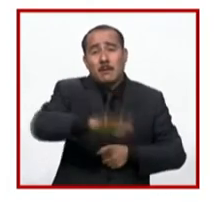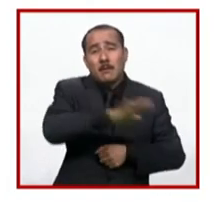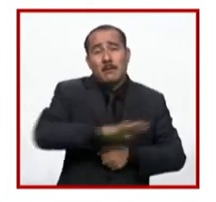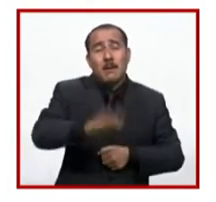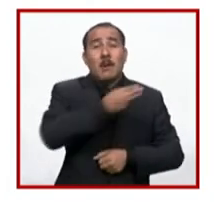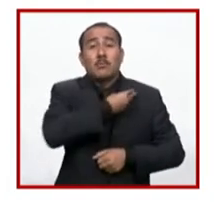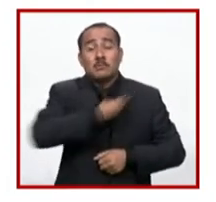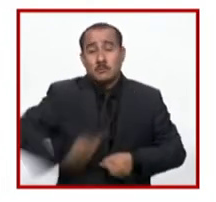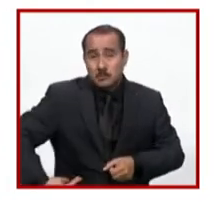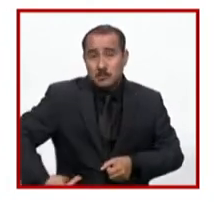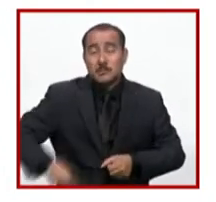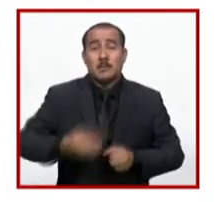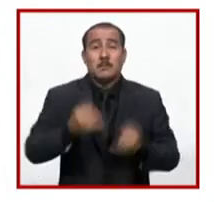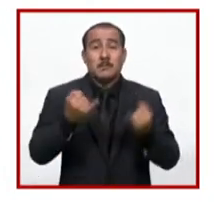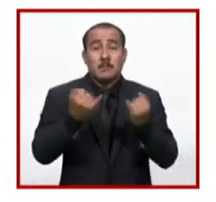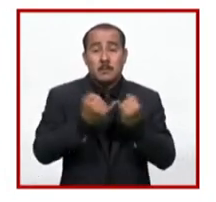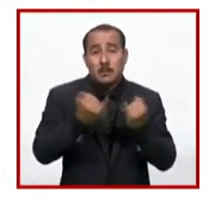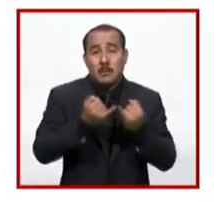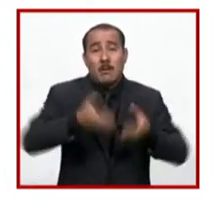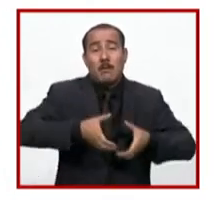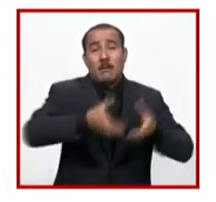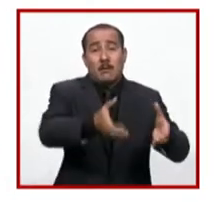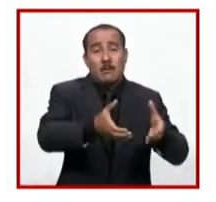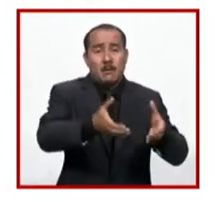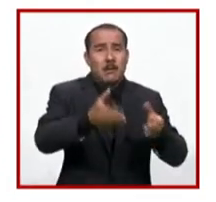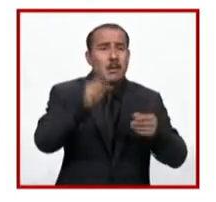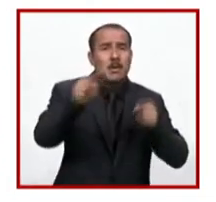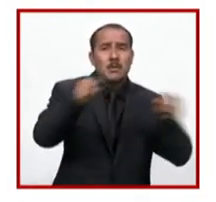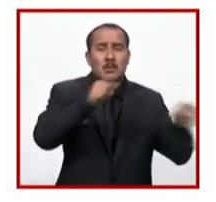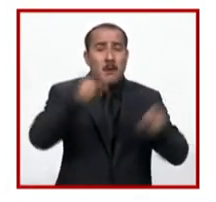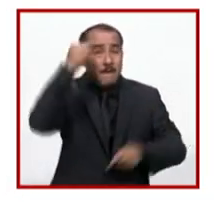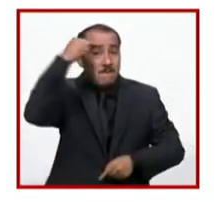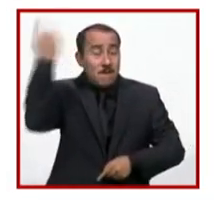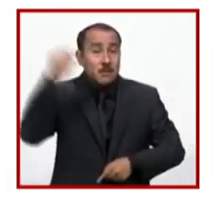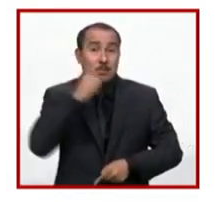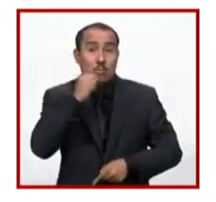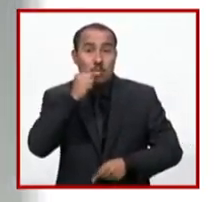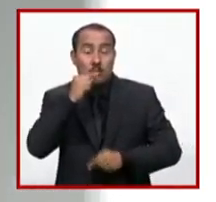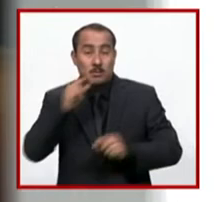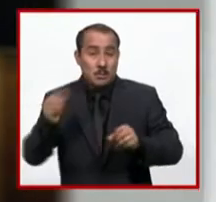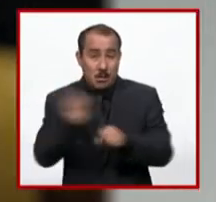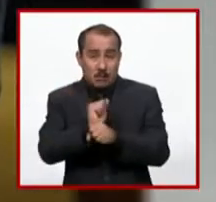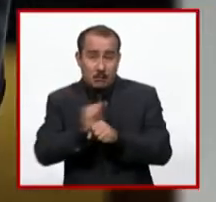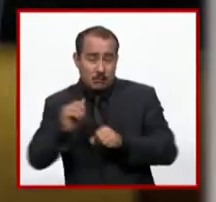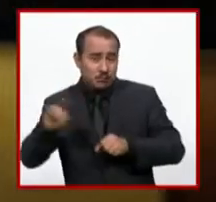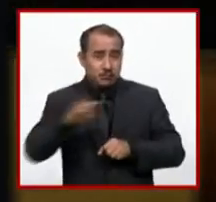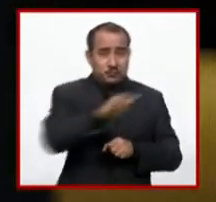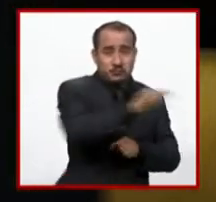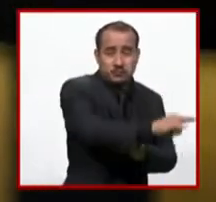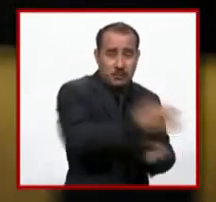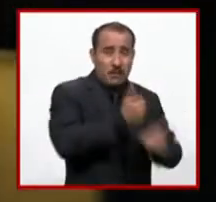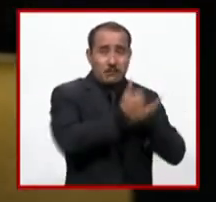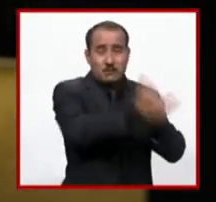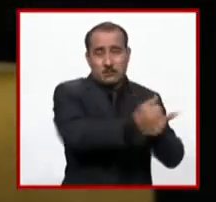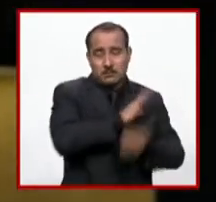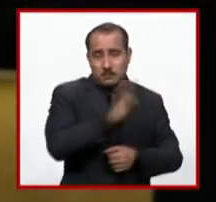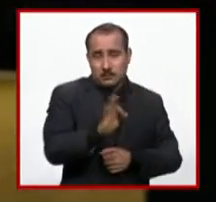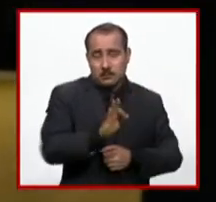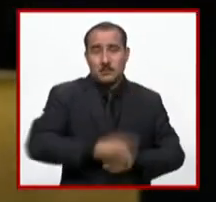y el municipio. Asimismo, entre qué calles y puntos de referencia para que sea más fácil ubicar la ubicación lo más rápido